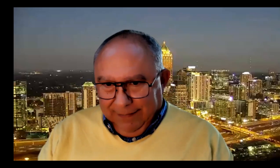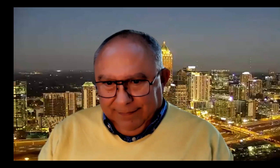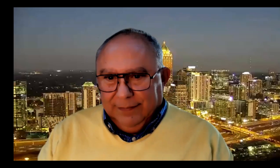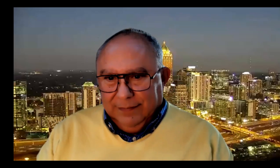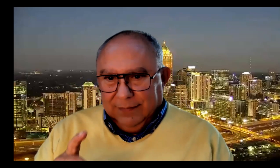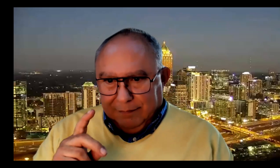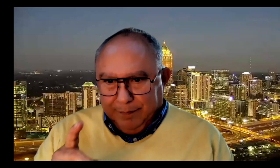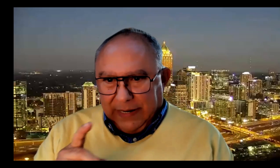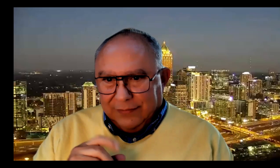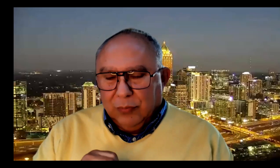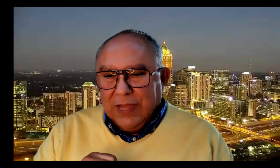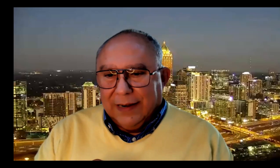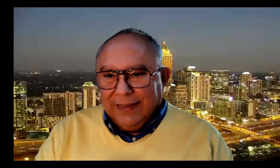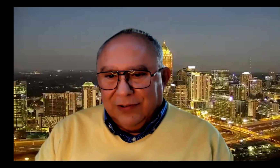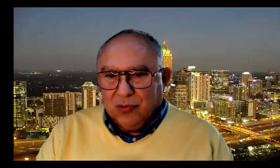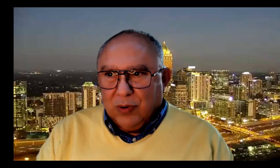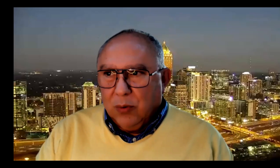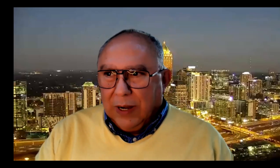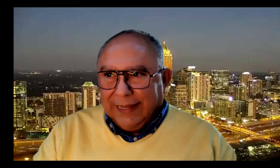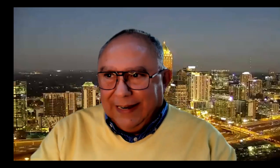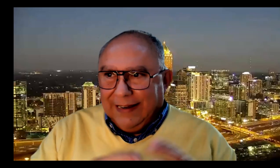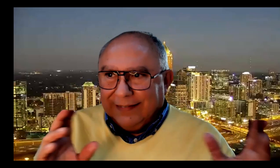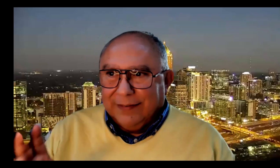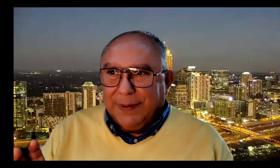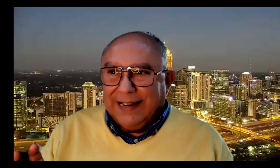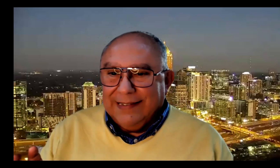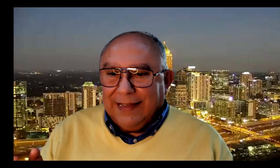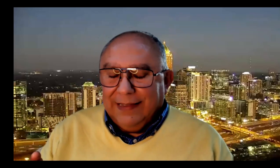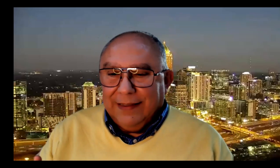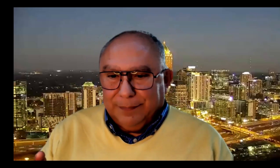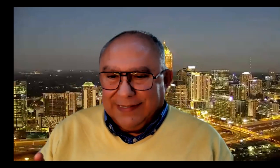carrera para estudiar derecho en cualquiera de las